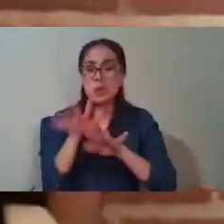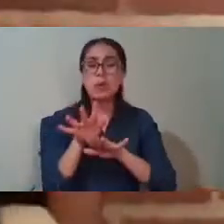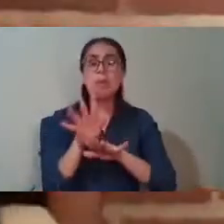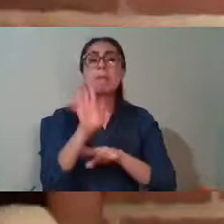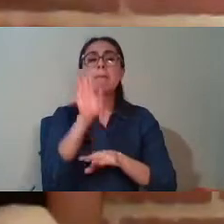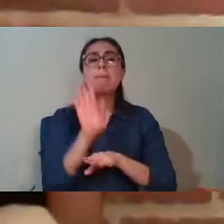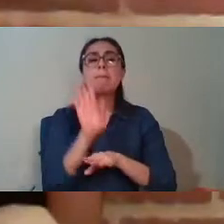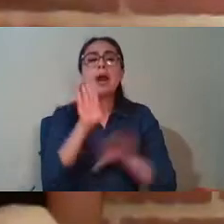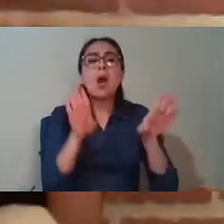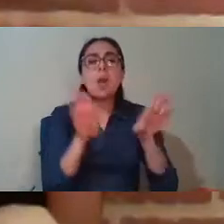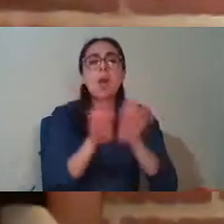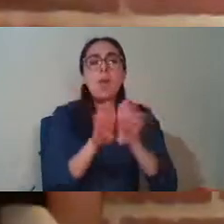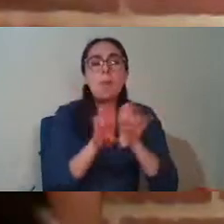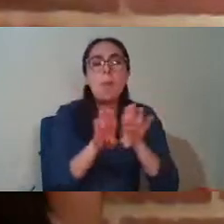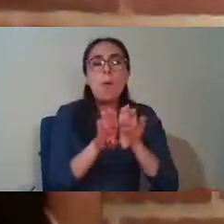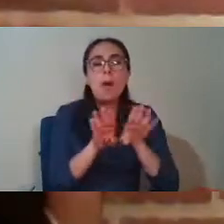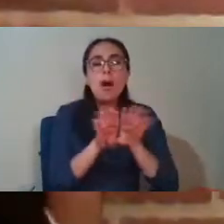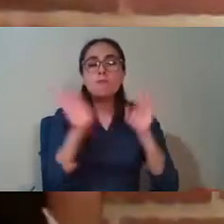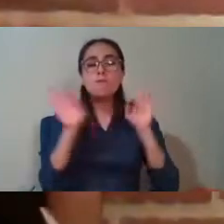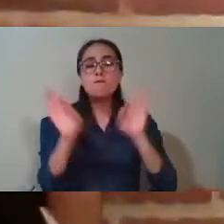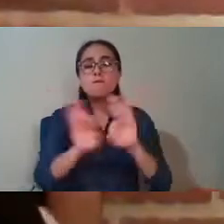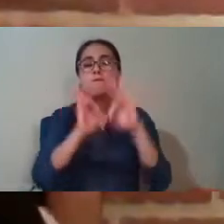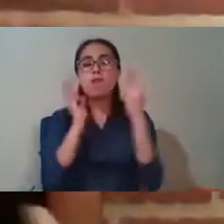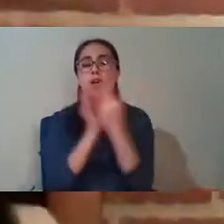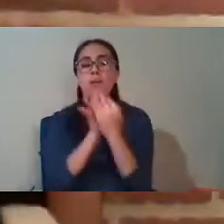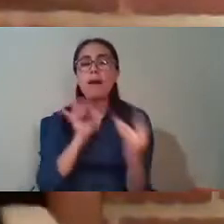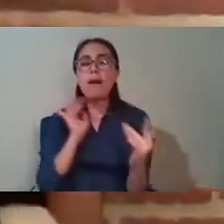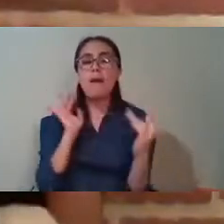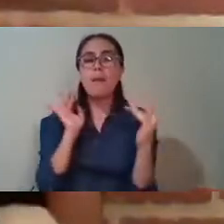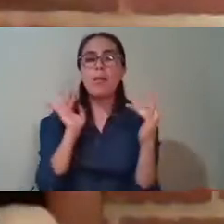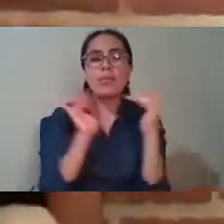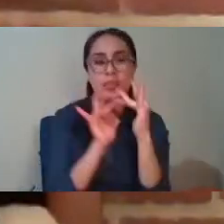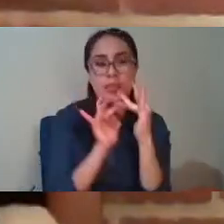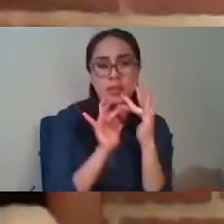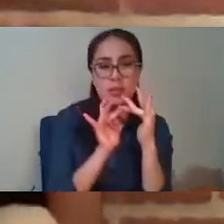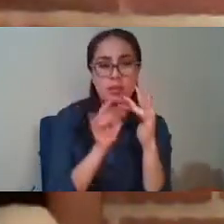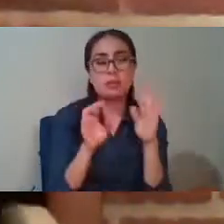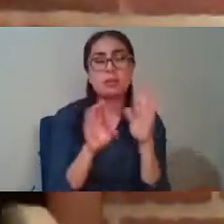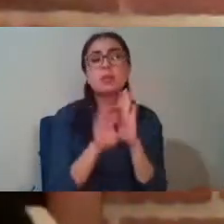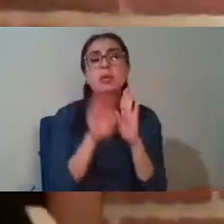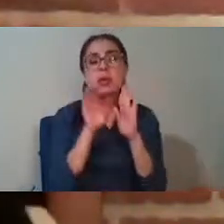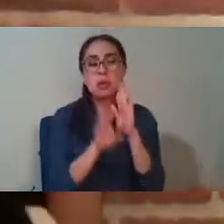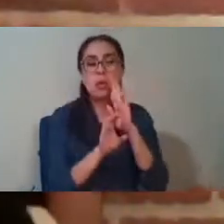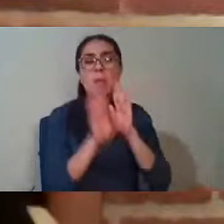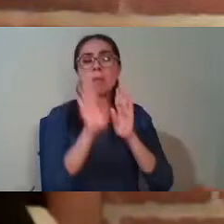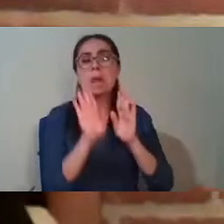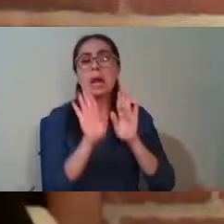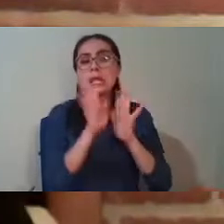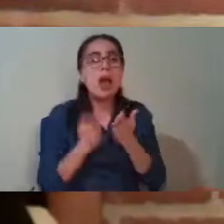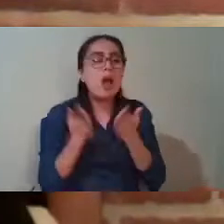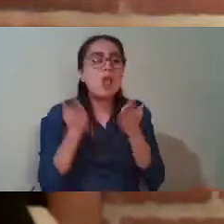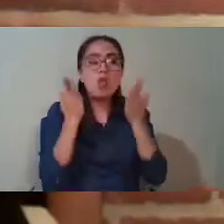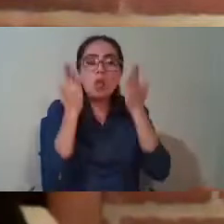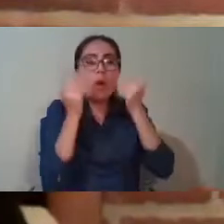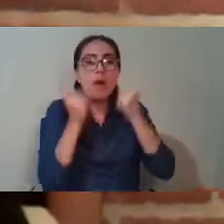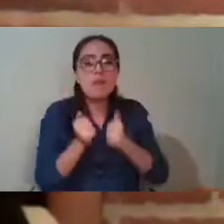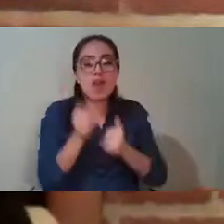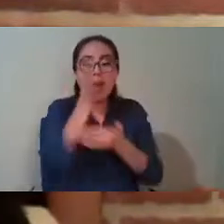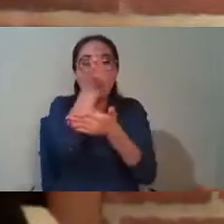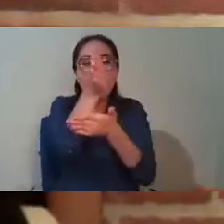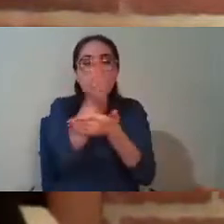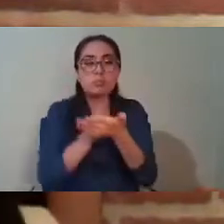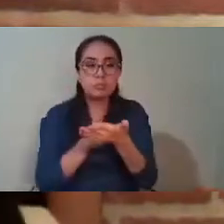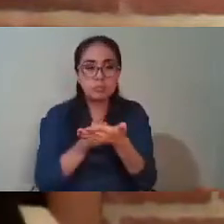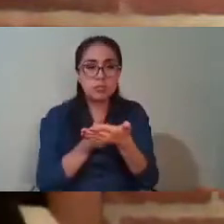virtual que habíamos creado, que no existía, no estaba. Existía si lo creíamos, si no lo creíamos, no estaba. Y lo que hizo